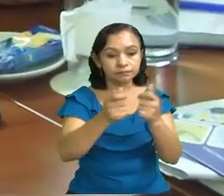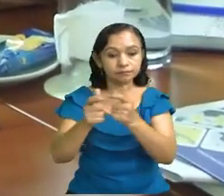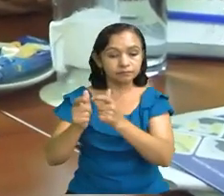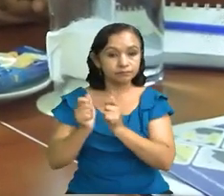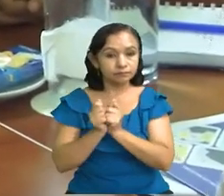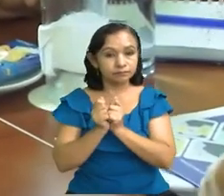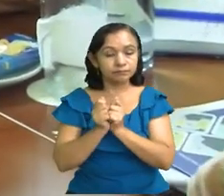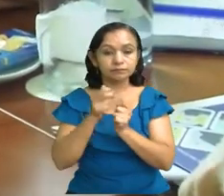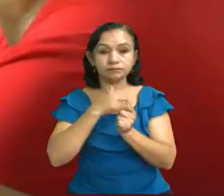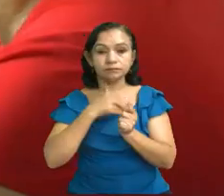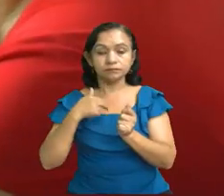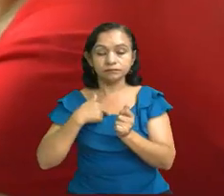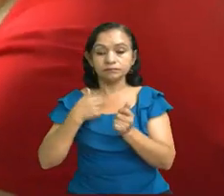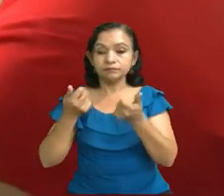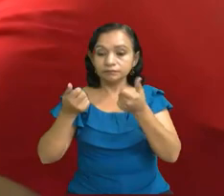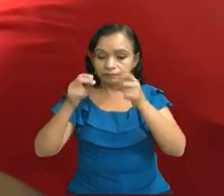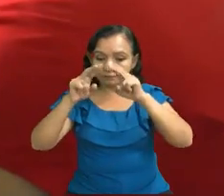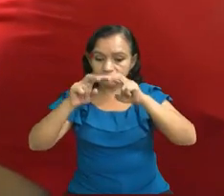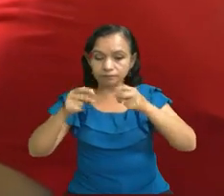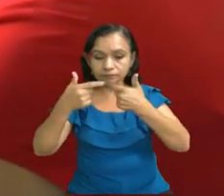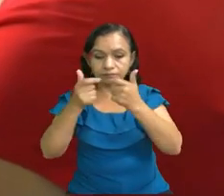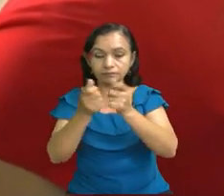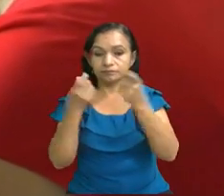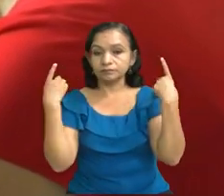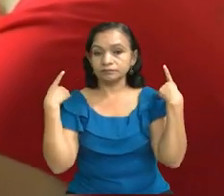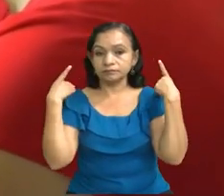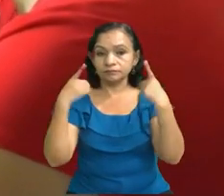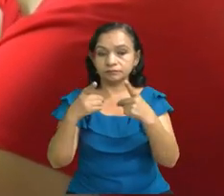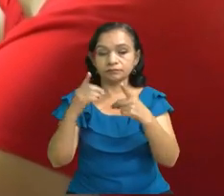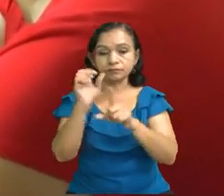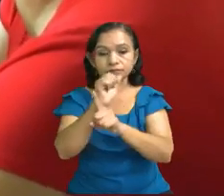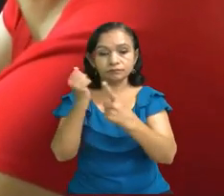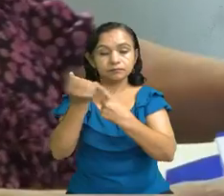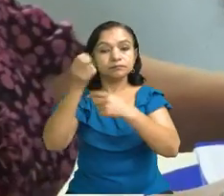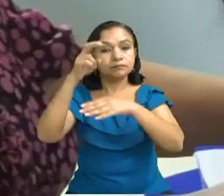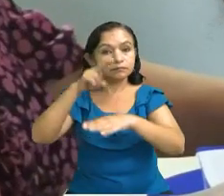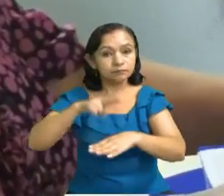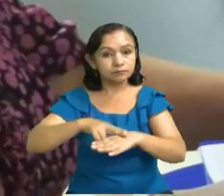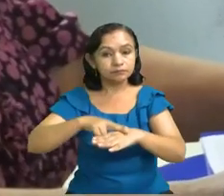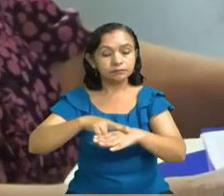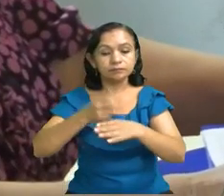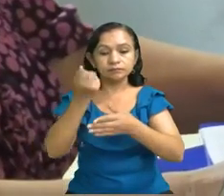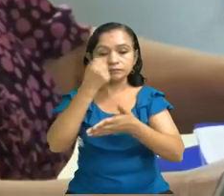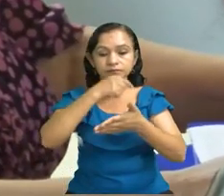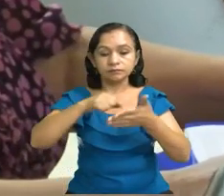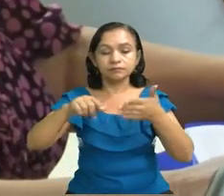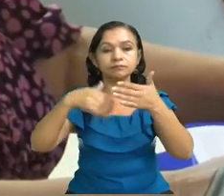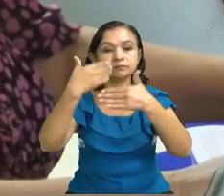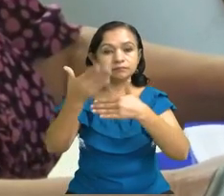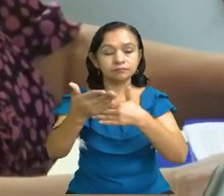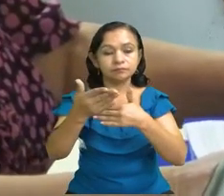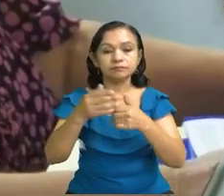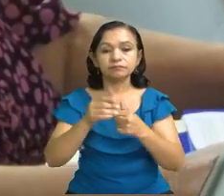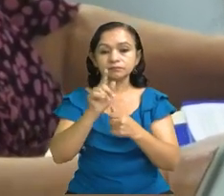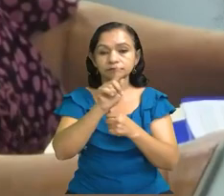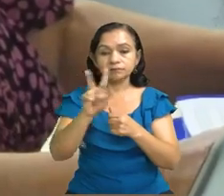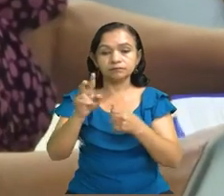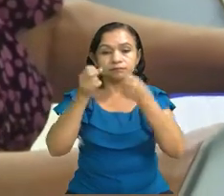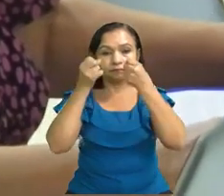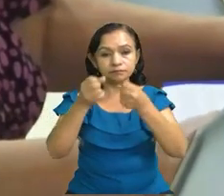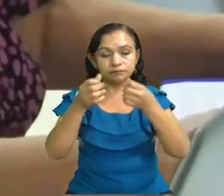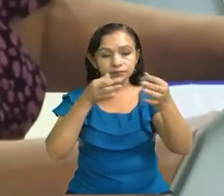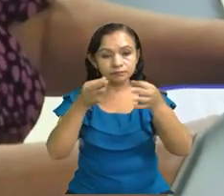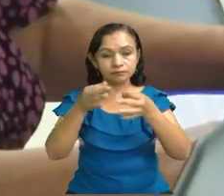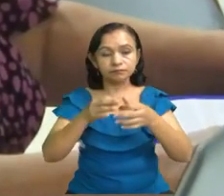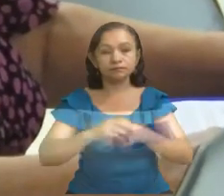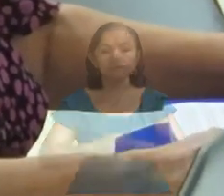serán revisados y aprobados por la junta directiva de la Asamblea Nacional en las próximas semanas. Para el canal parlamentario, les informó Miguel